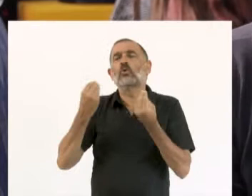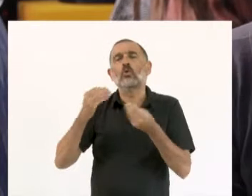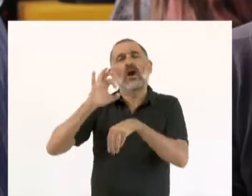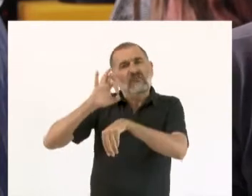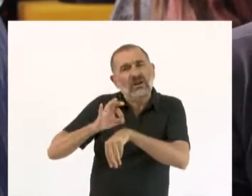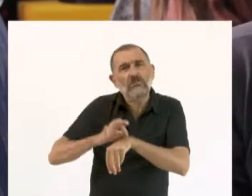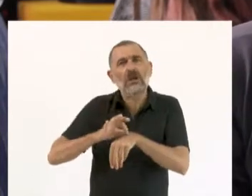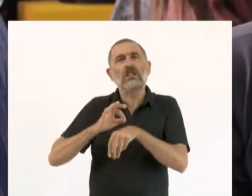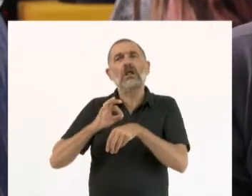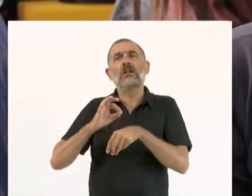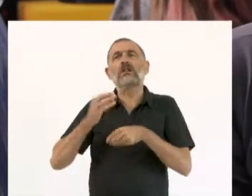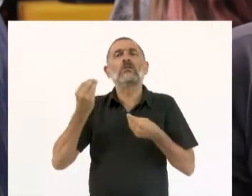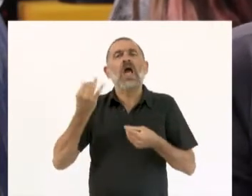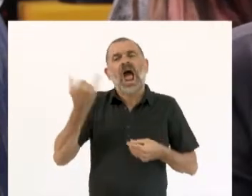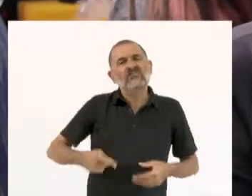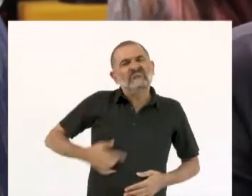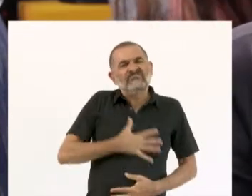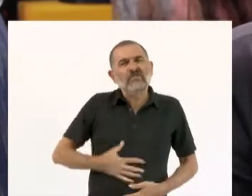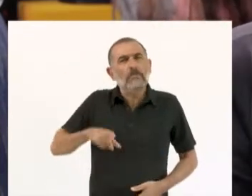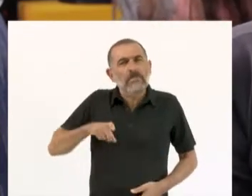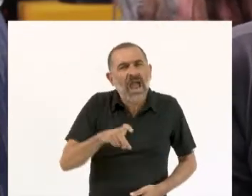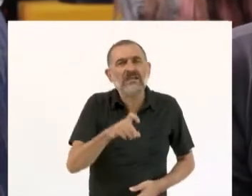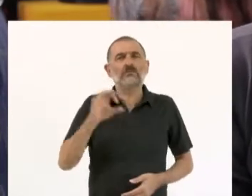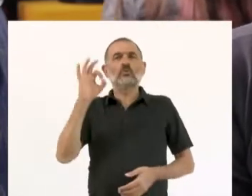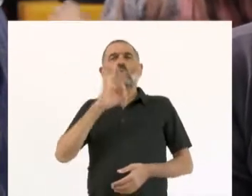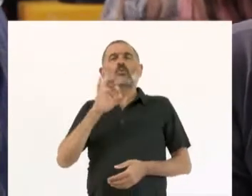o qué comía, la actividad física,